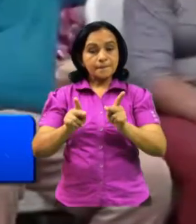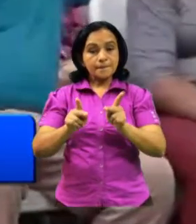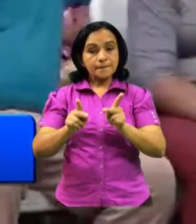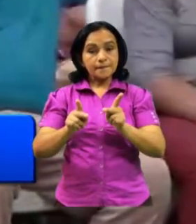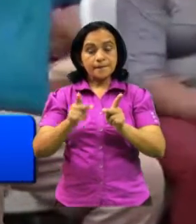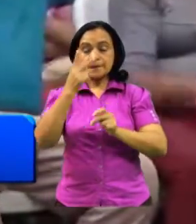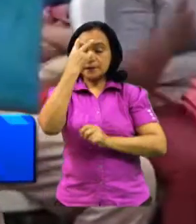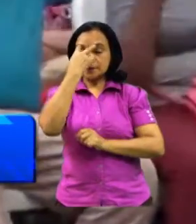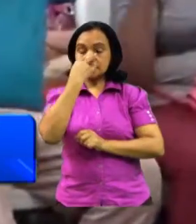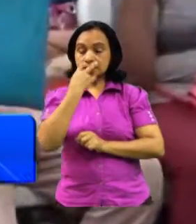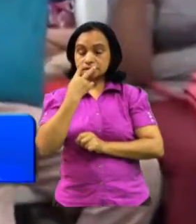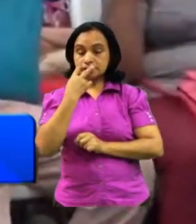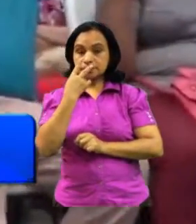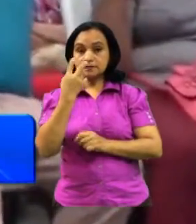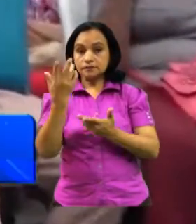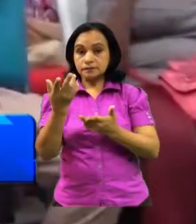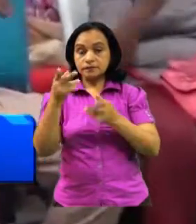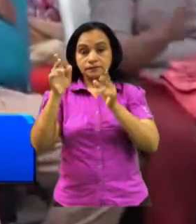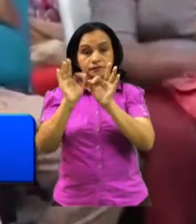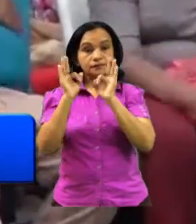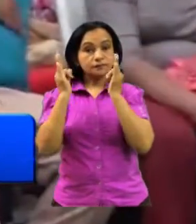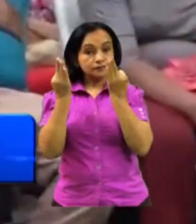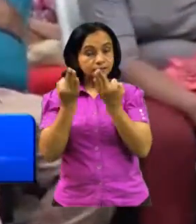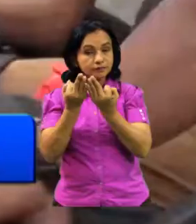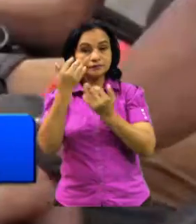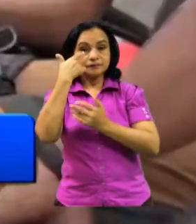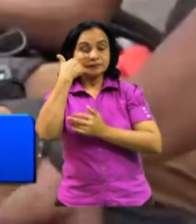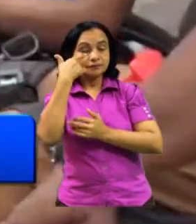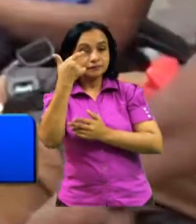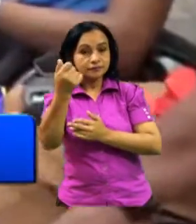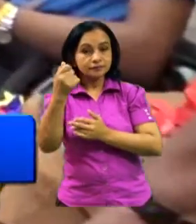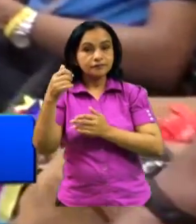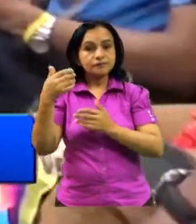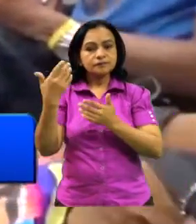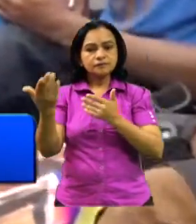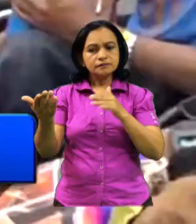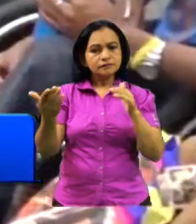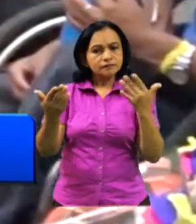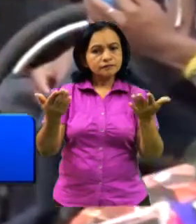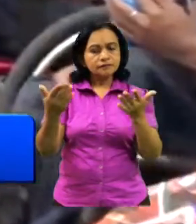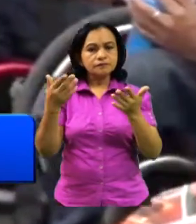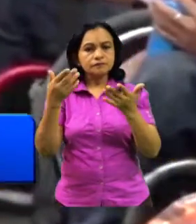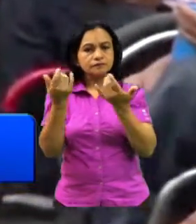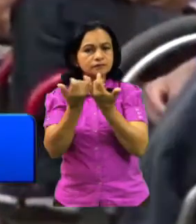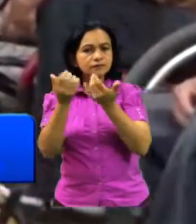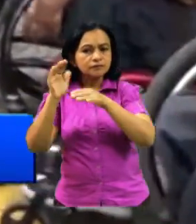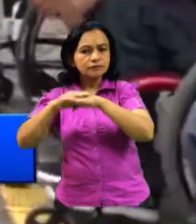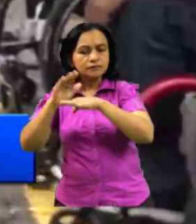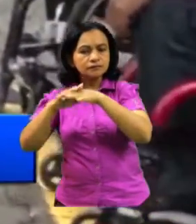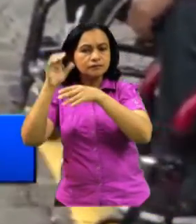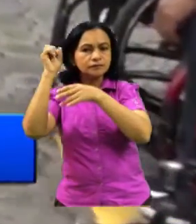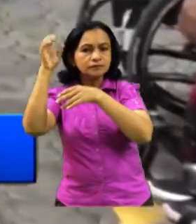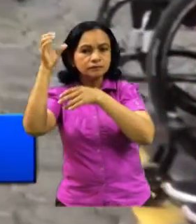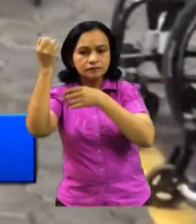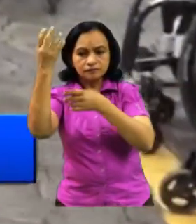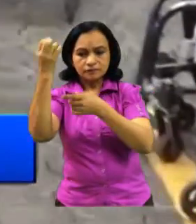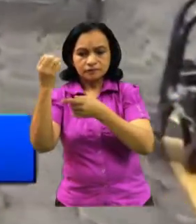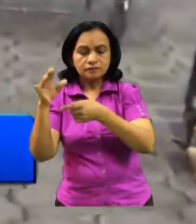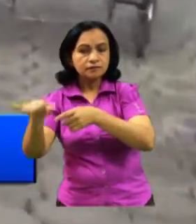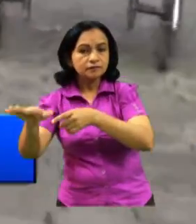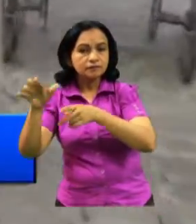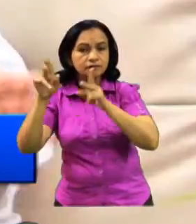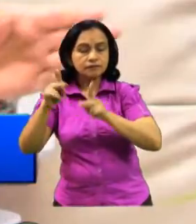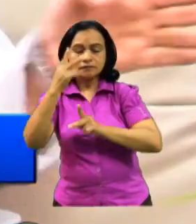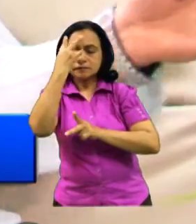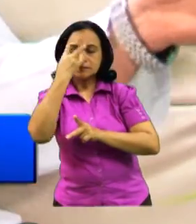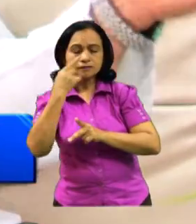con discapacidad visual, entonces que la familia conozca cuáles podrían ser las alarmas, las alertas para que esta persona con discapacidad